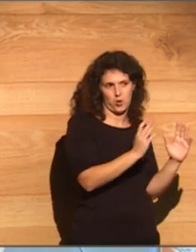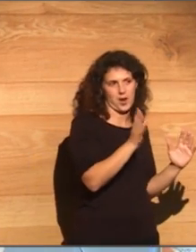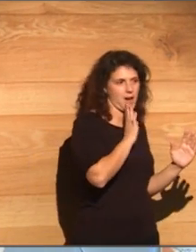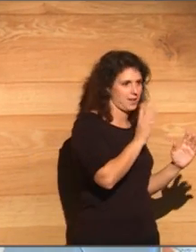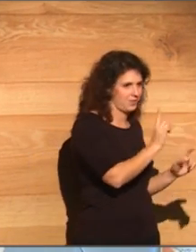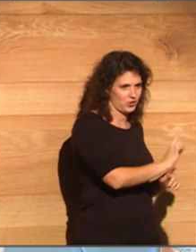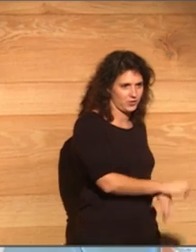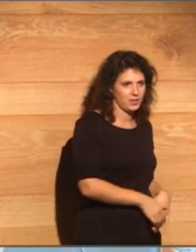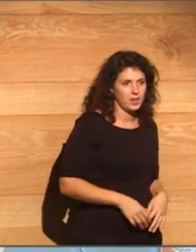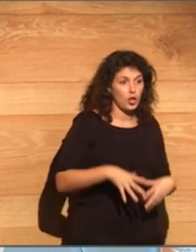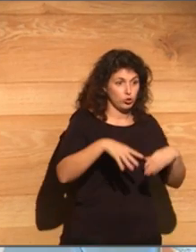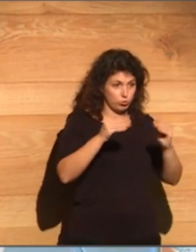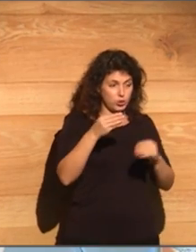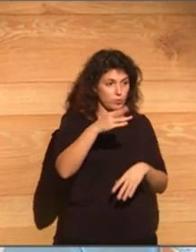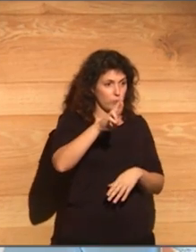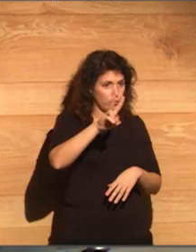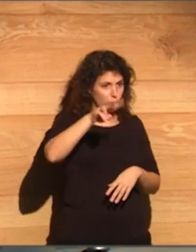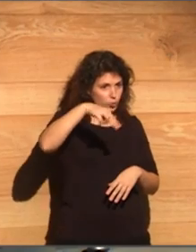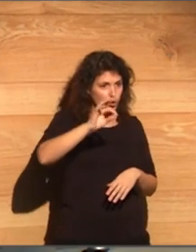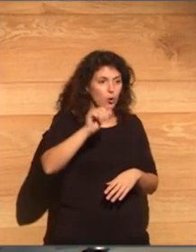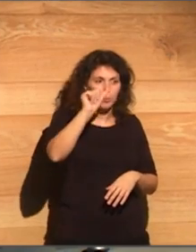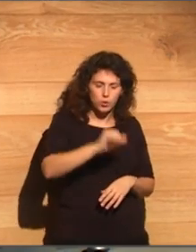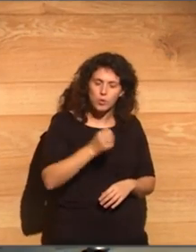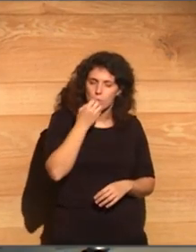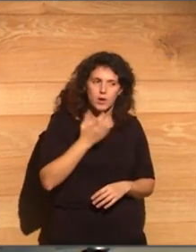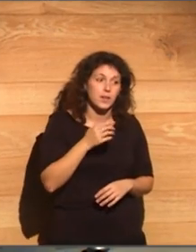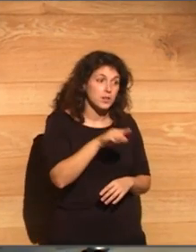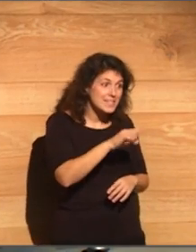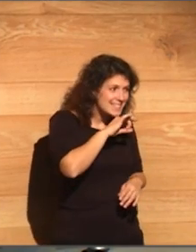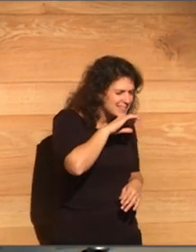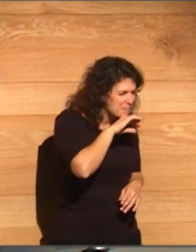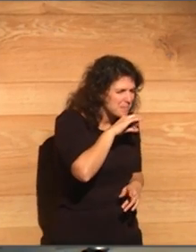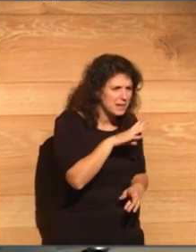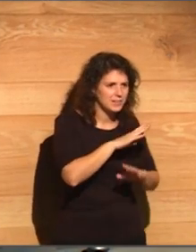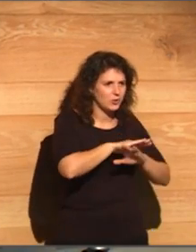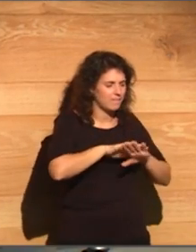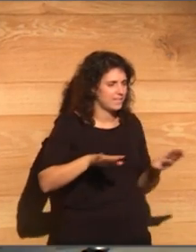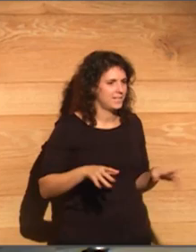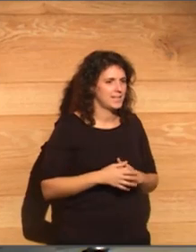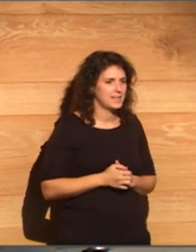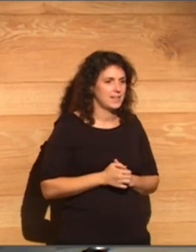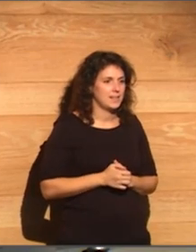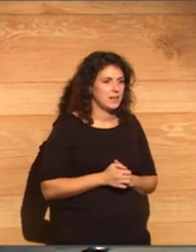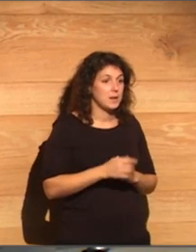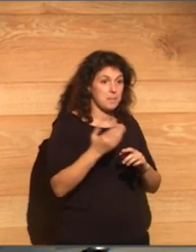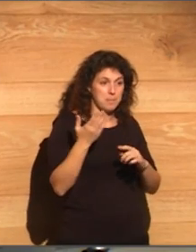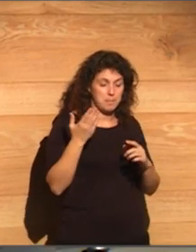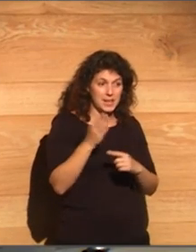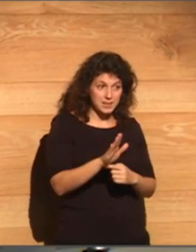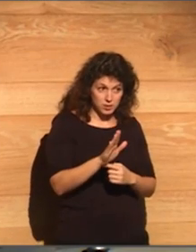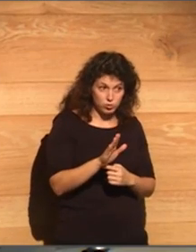En aquel momento. Además, Torre Bruno está muy bien en la peli. Está muy bien. Lo hace muy bien. Era simpaticísimo, os lo juro. O sea, simpaticísimo, de verdad. ¿Eh? Y os presentó, porque